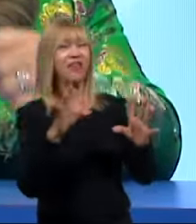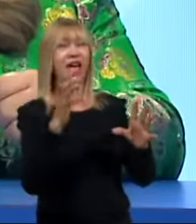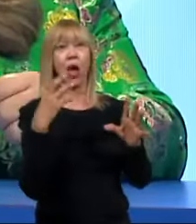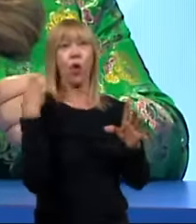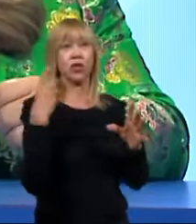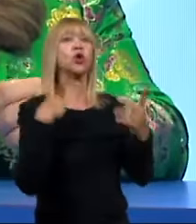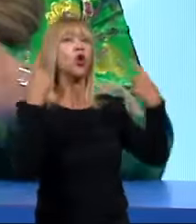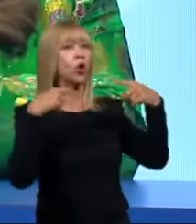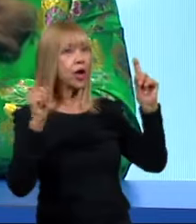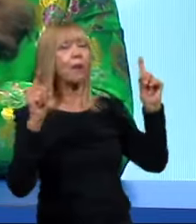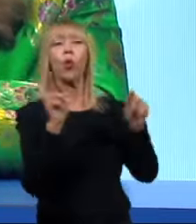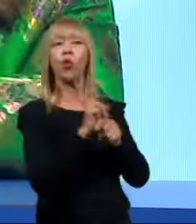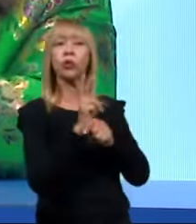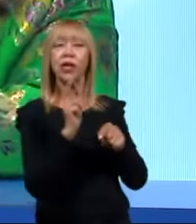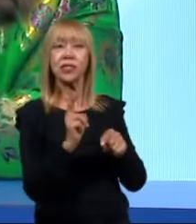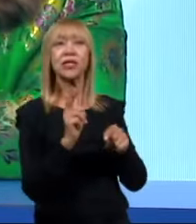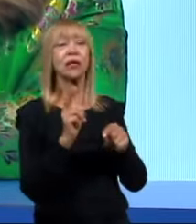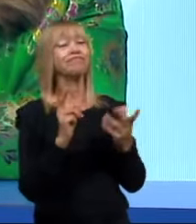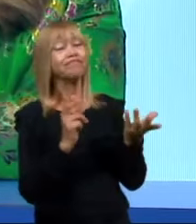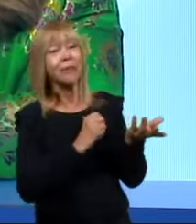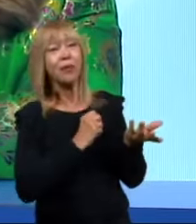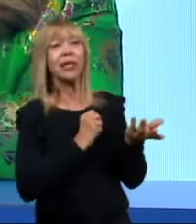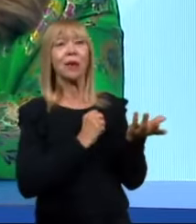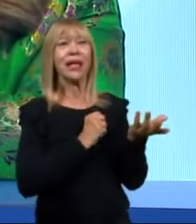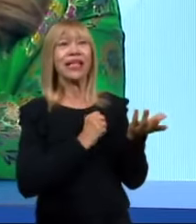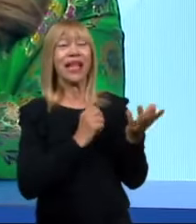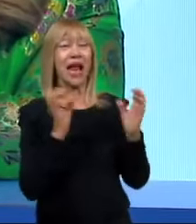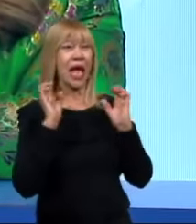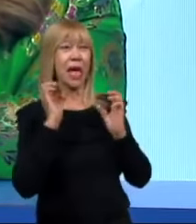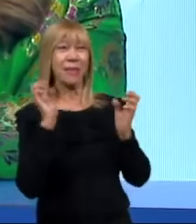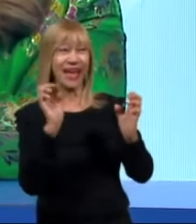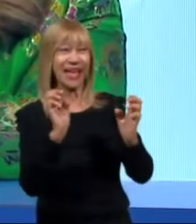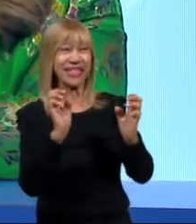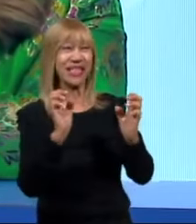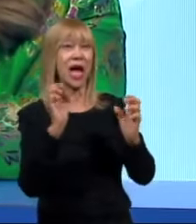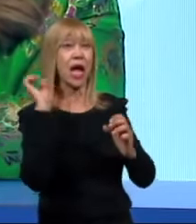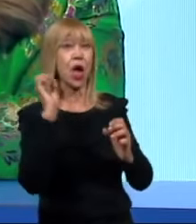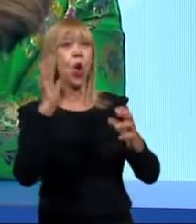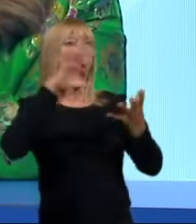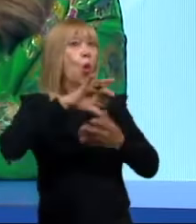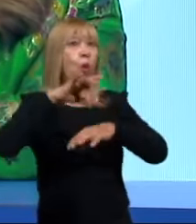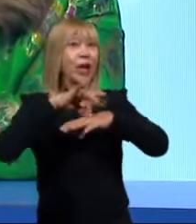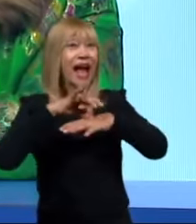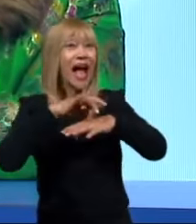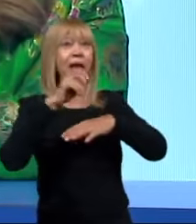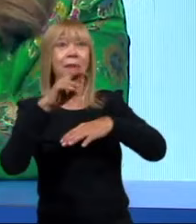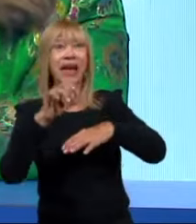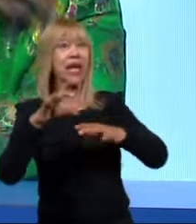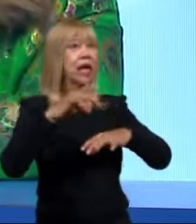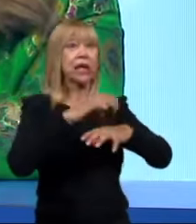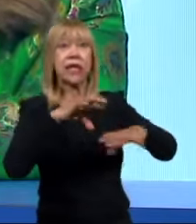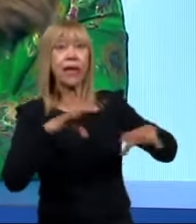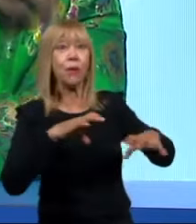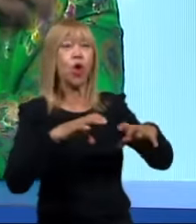lo logramos. Utilicé, lamentablemente, la emergencia más grave que ha tenido Puerto Rico, los huracanes Irma y María, los terremotos,